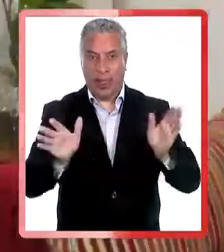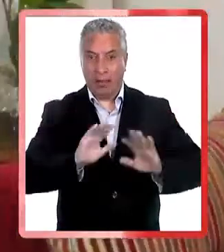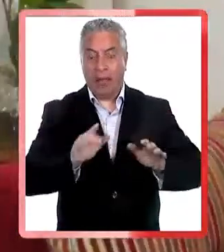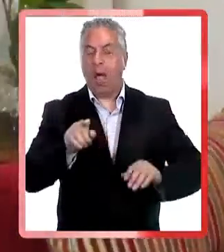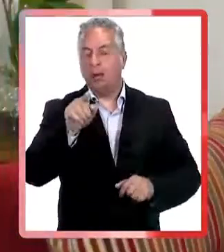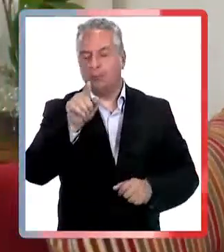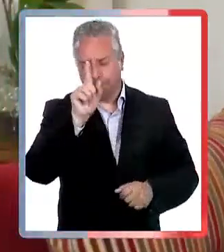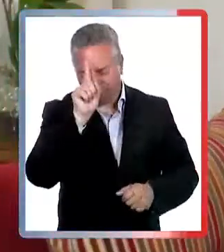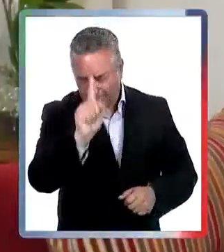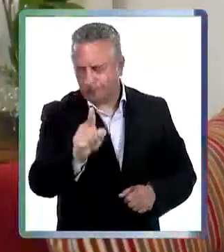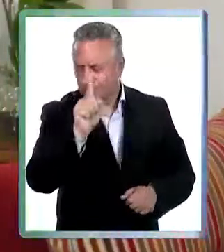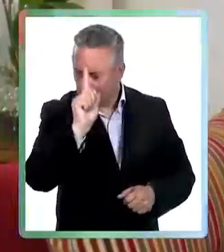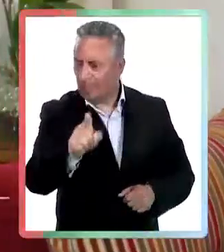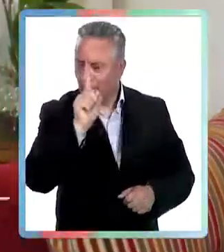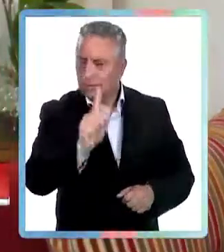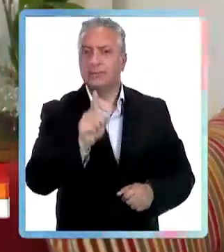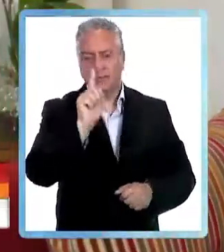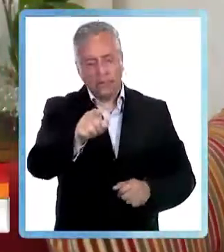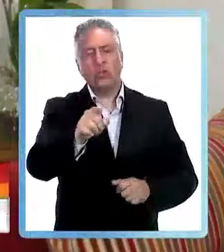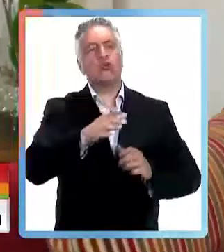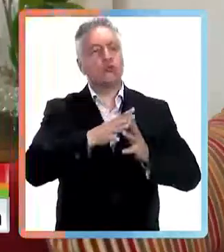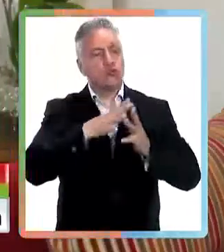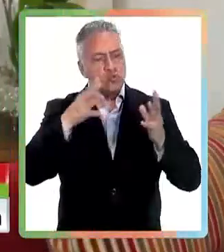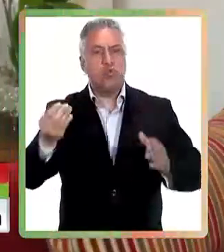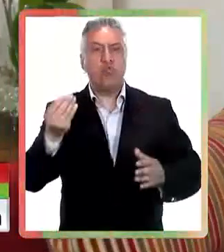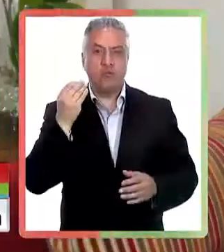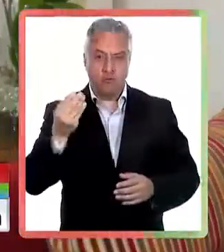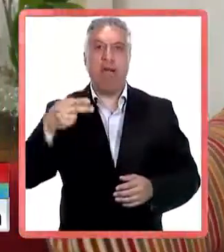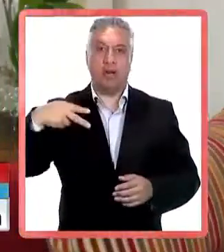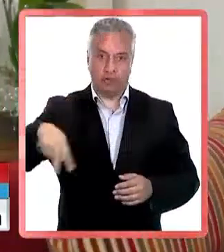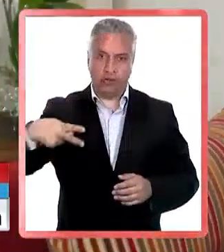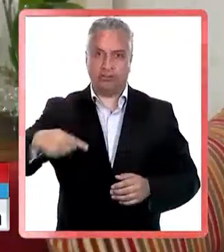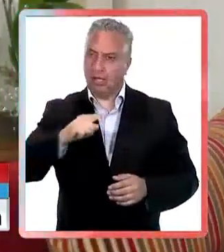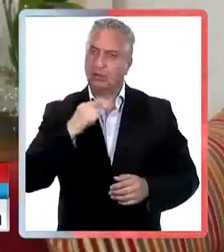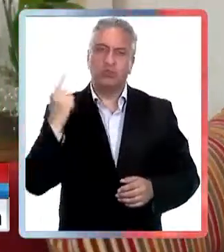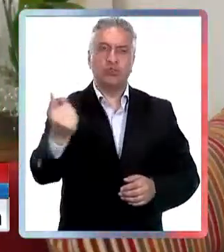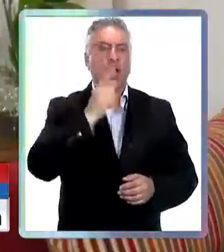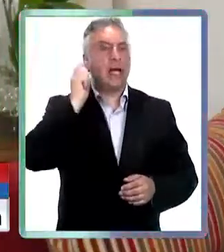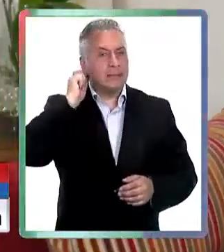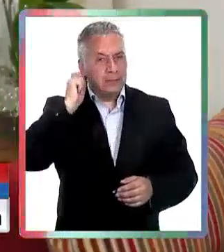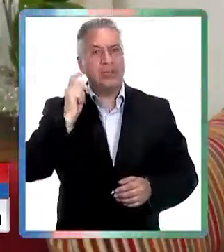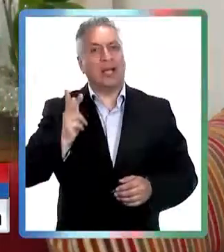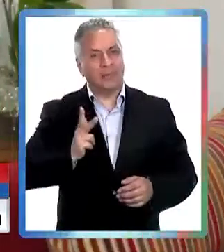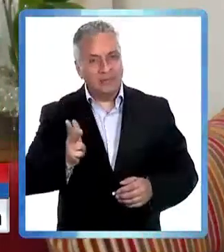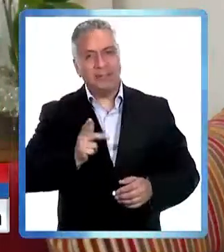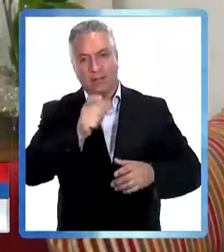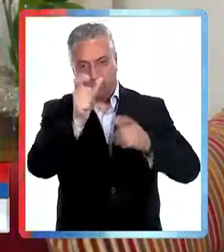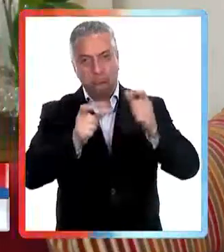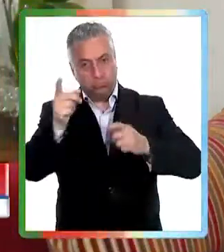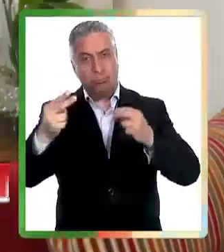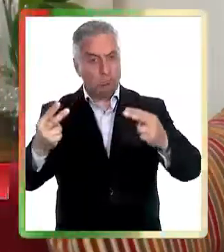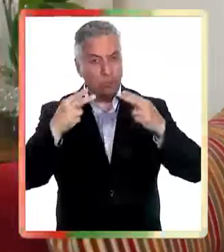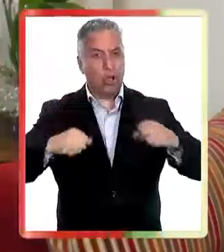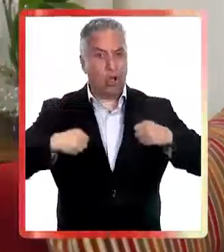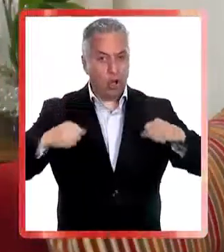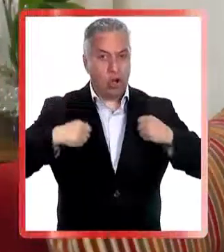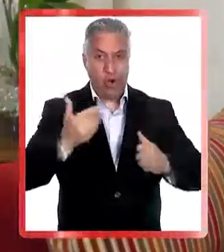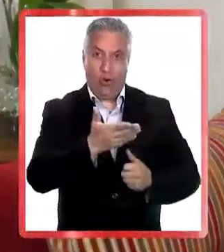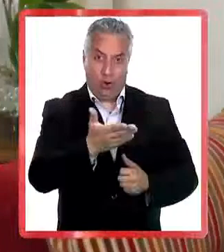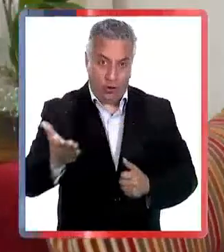Eso, yo creo que esa es una muy buena noticia de este año para todas las señoras, los caballeros que nos están escuchando, los